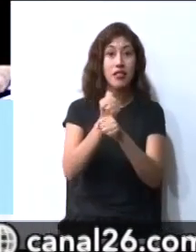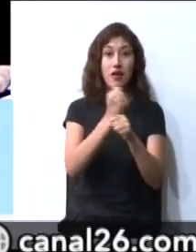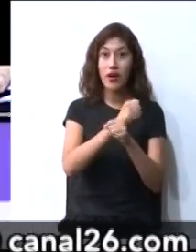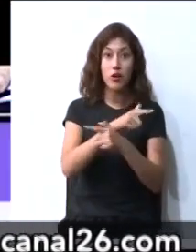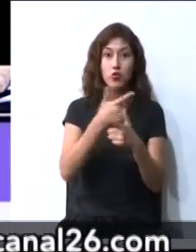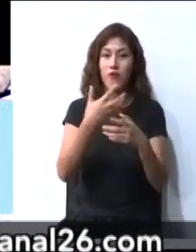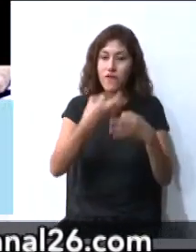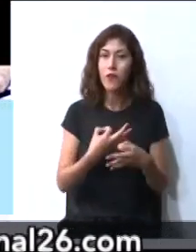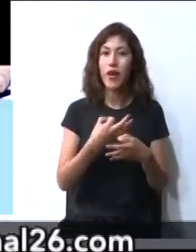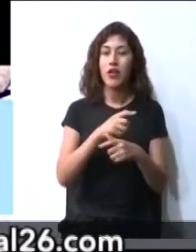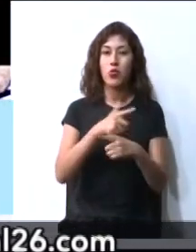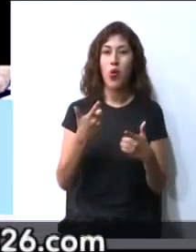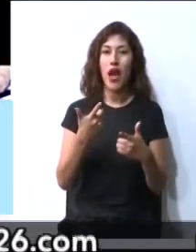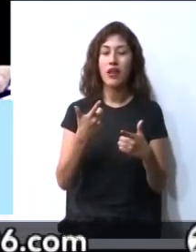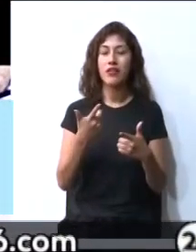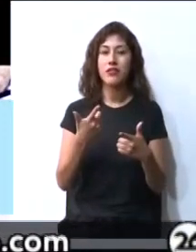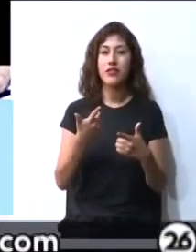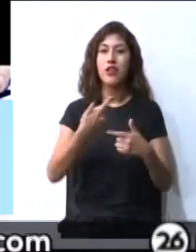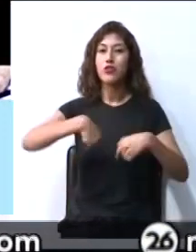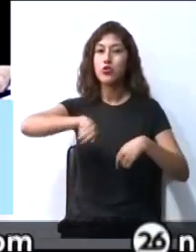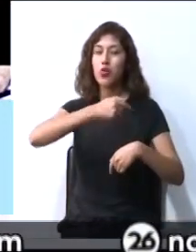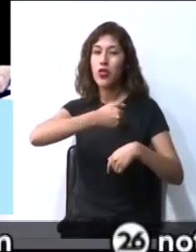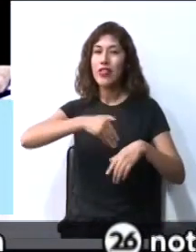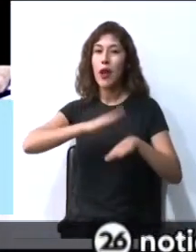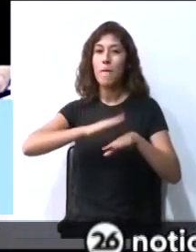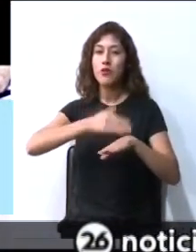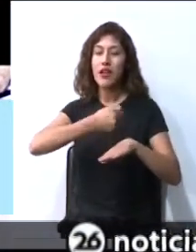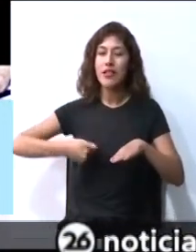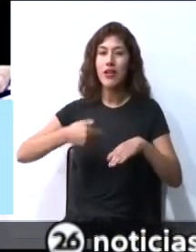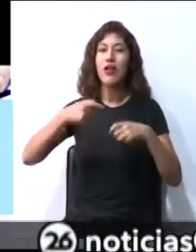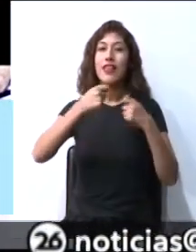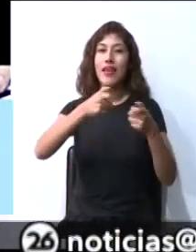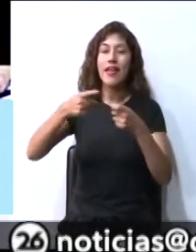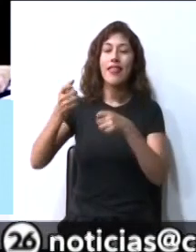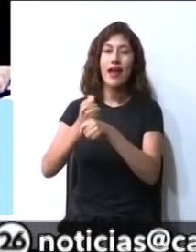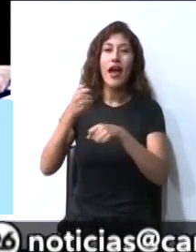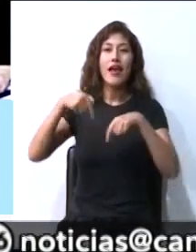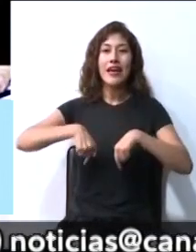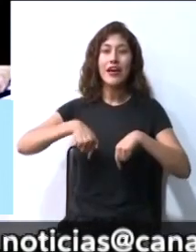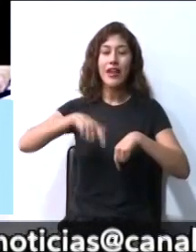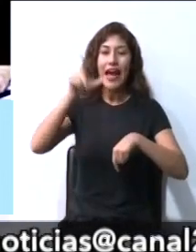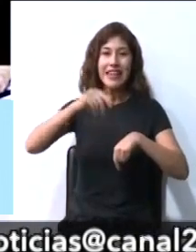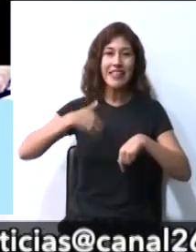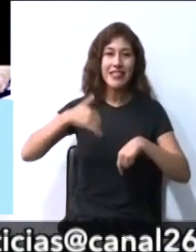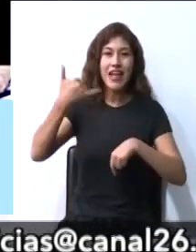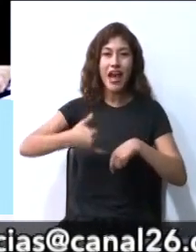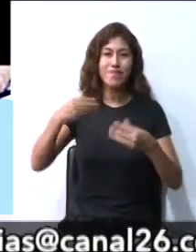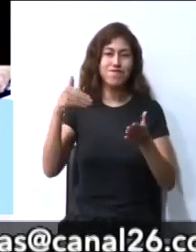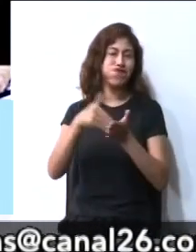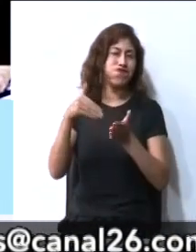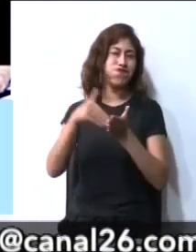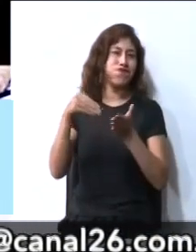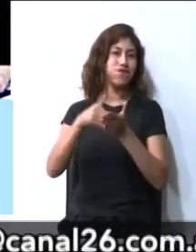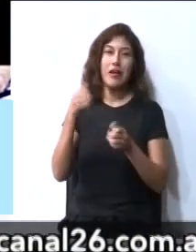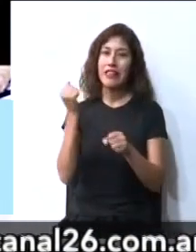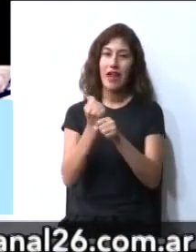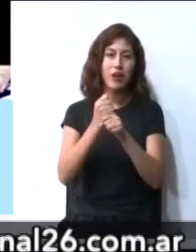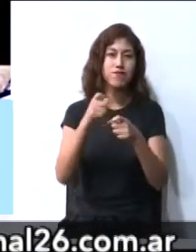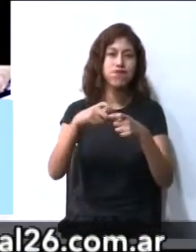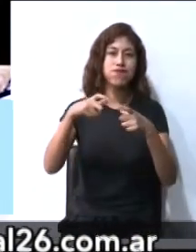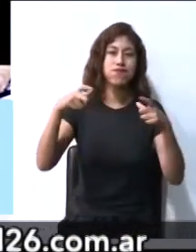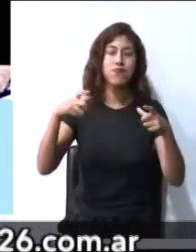el Estado. Nuestro país puede generar millones de puestos de trabajo. Ahora, para eso necesita un Estado que